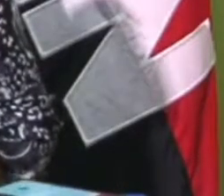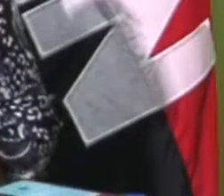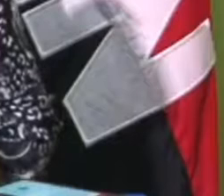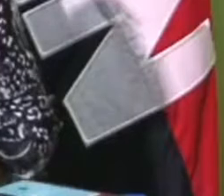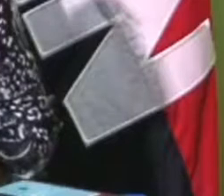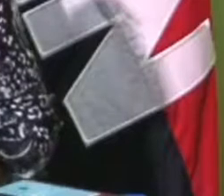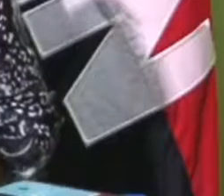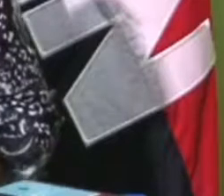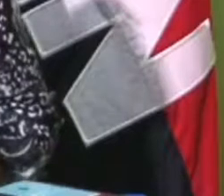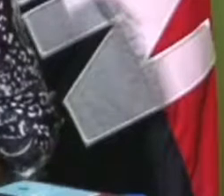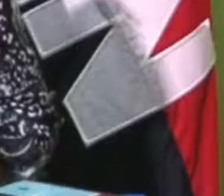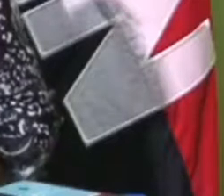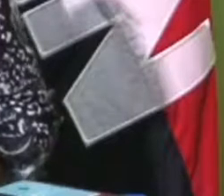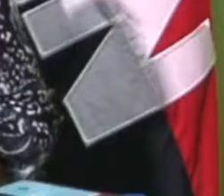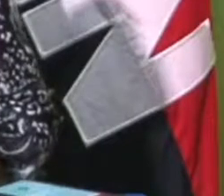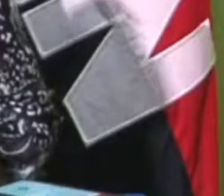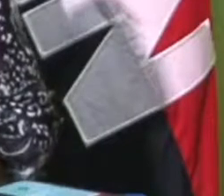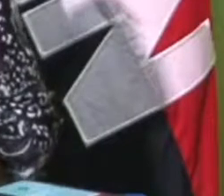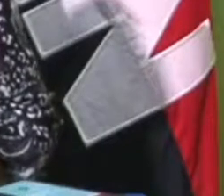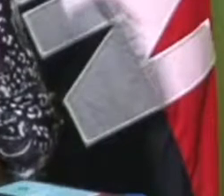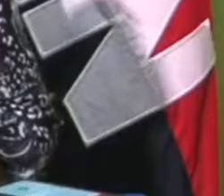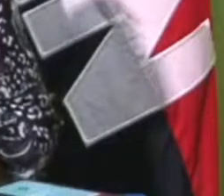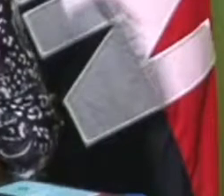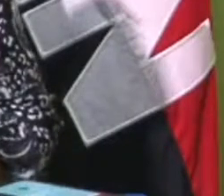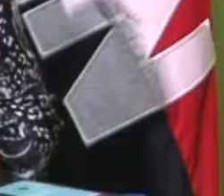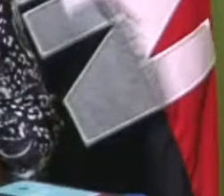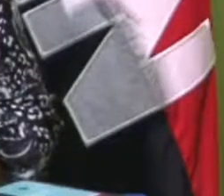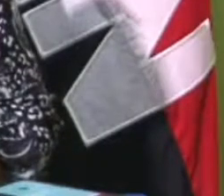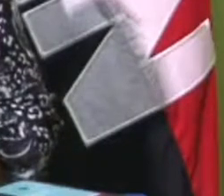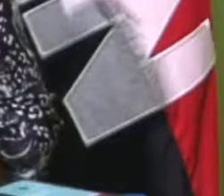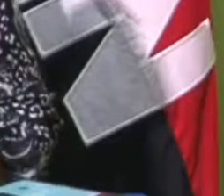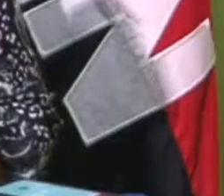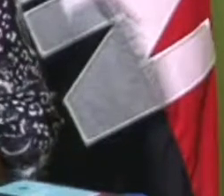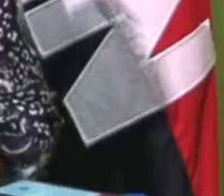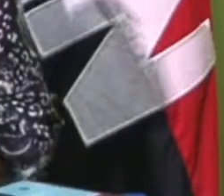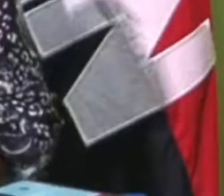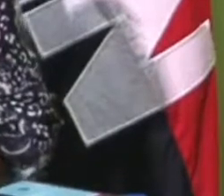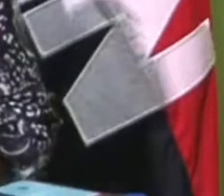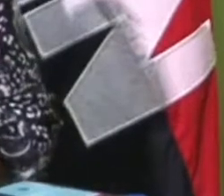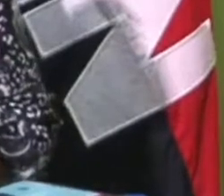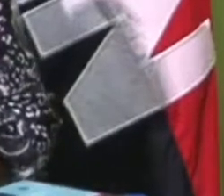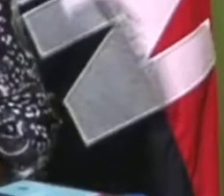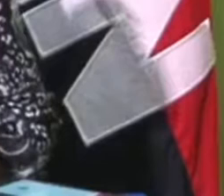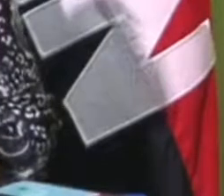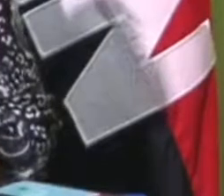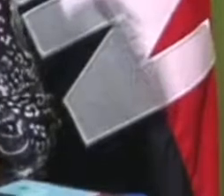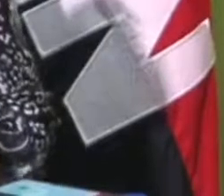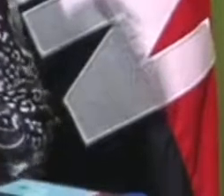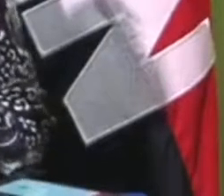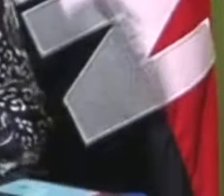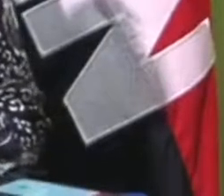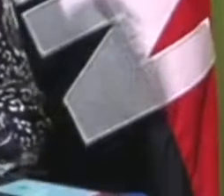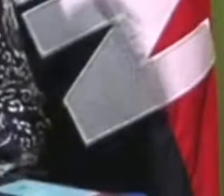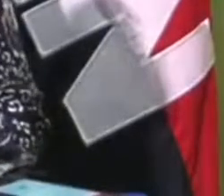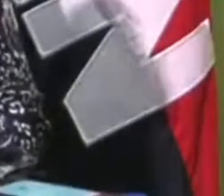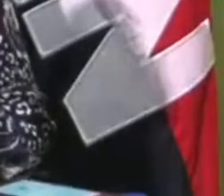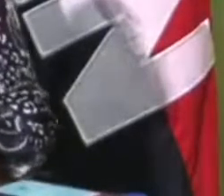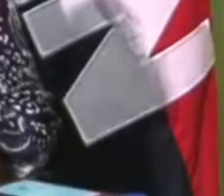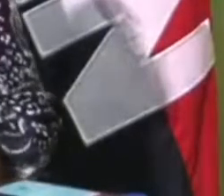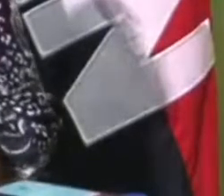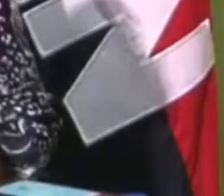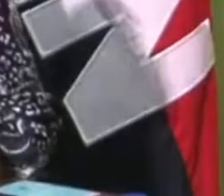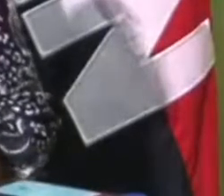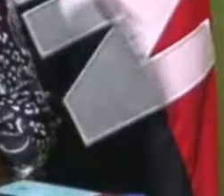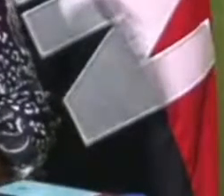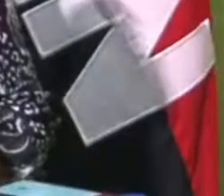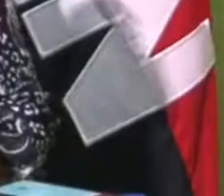puntos fronterizos, no reportamos hasta la fecha ningún caso sospechoso relacionado con este nuevo virus. Ante esta